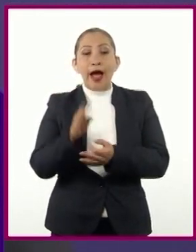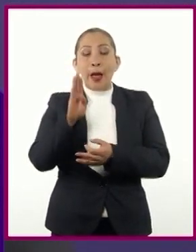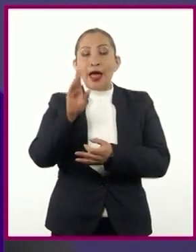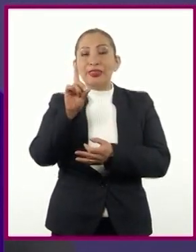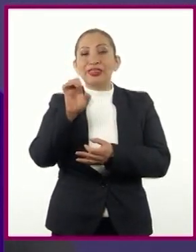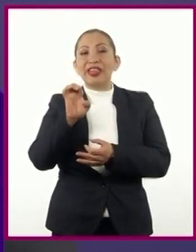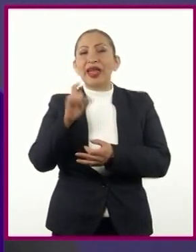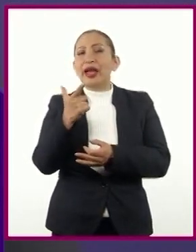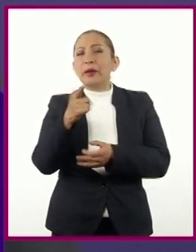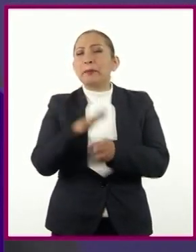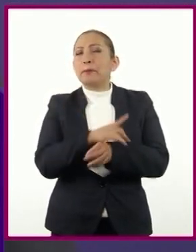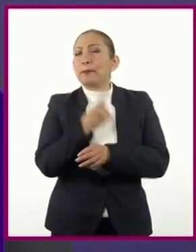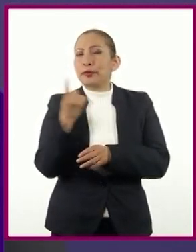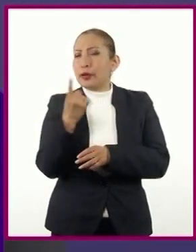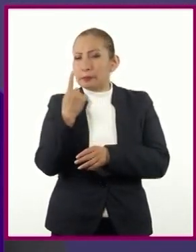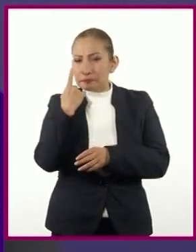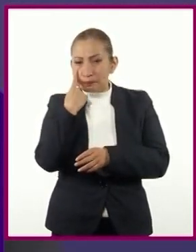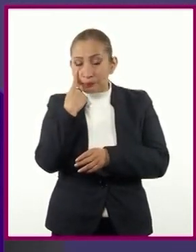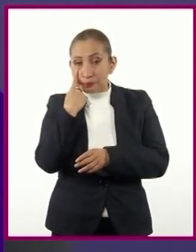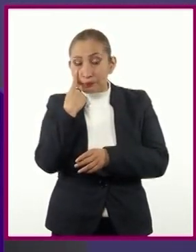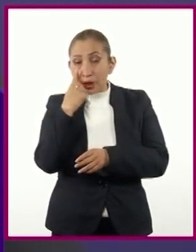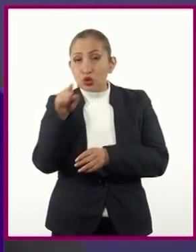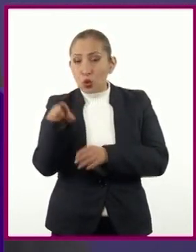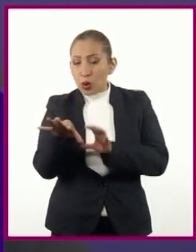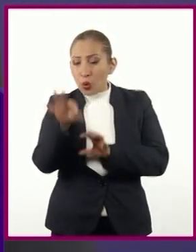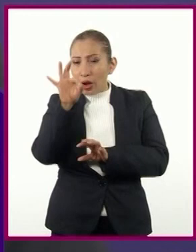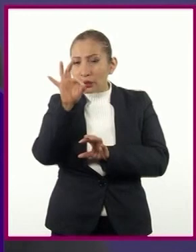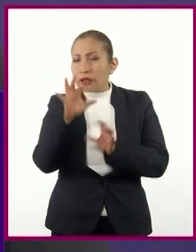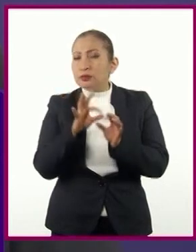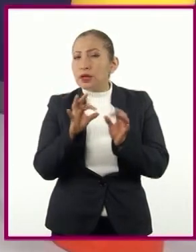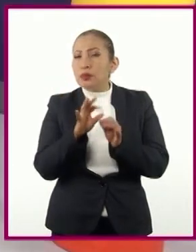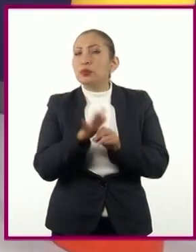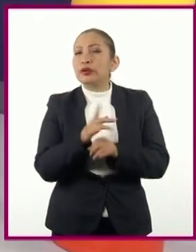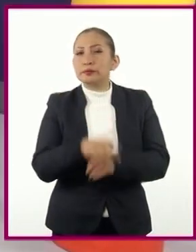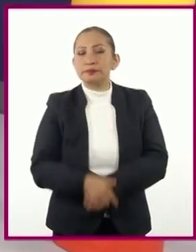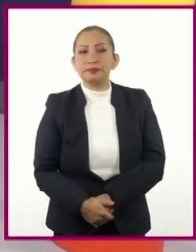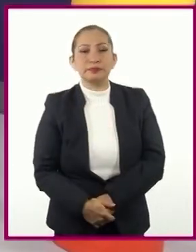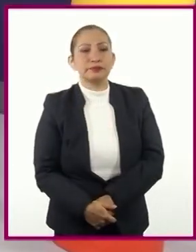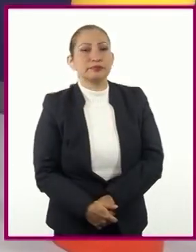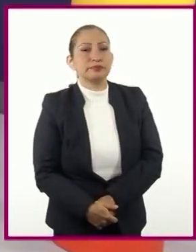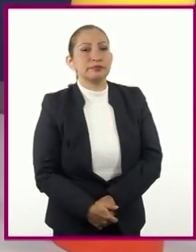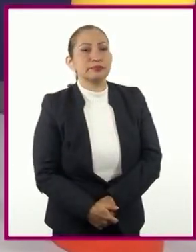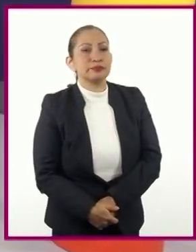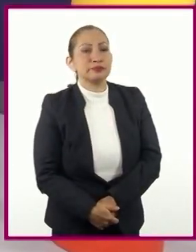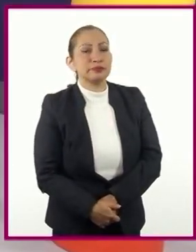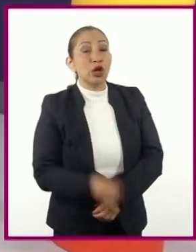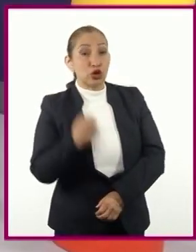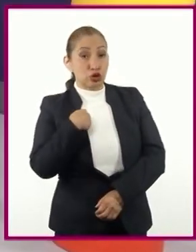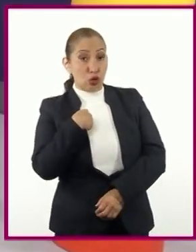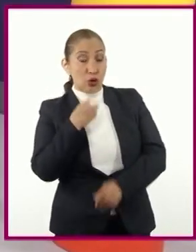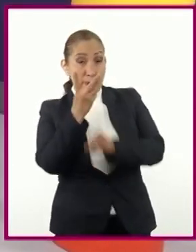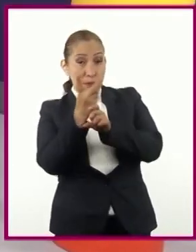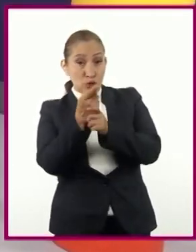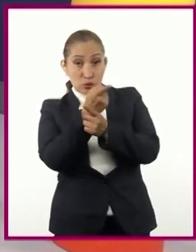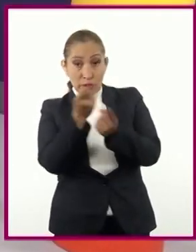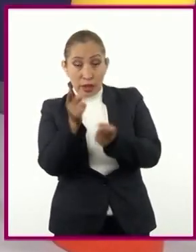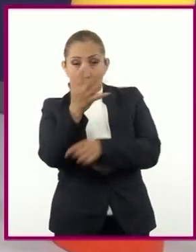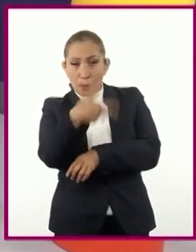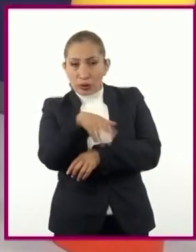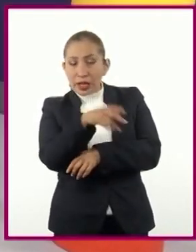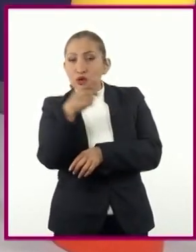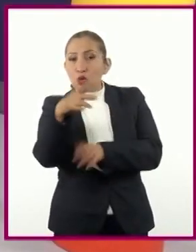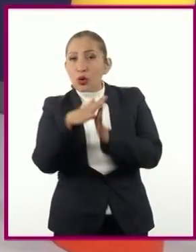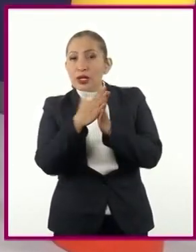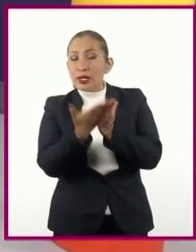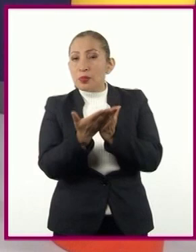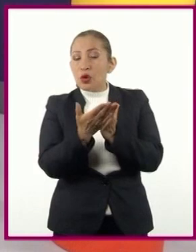¿Por qué es así? Encuentren una explicación. Las y los invito a buscar y resolver en su